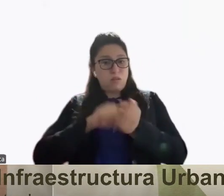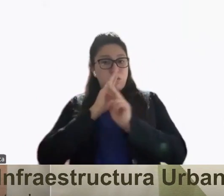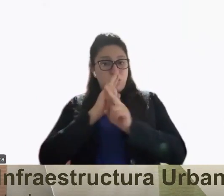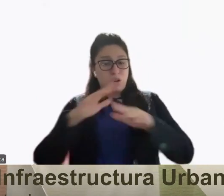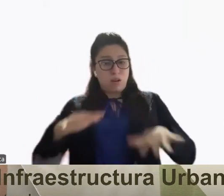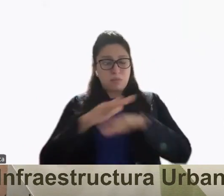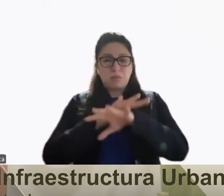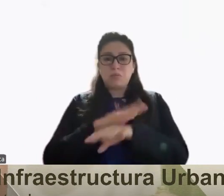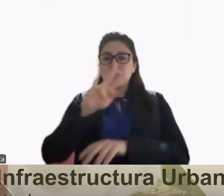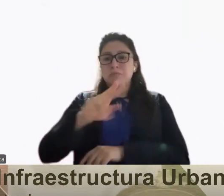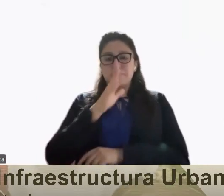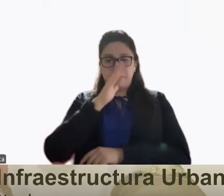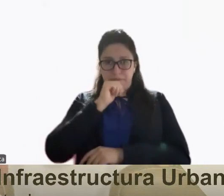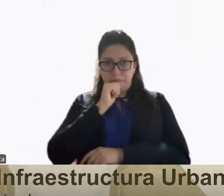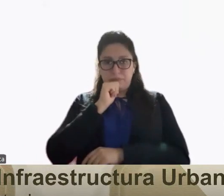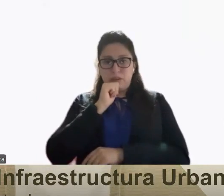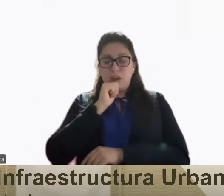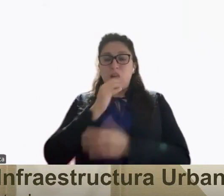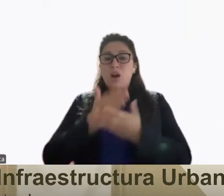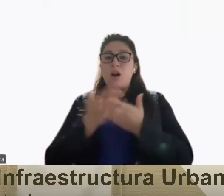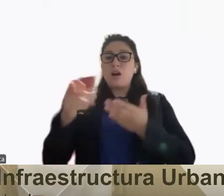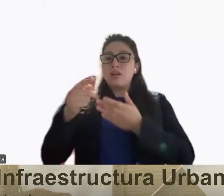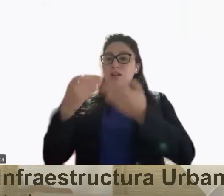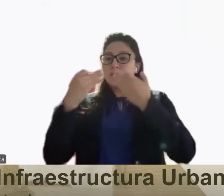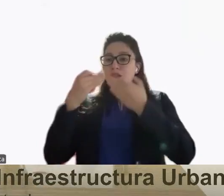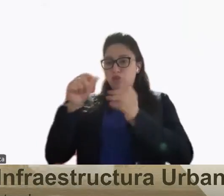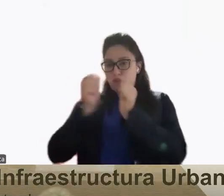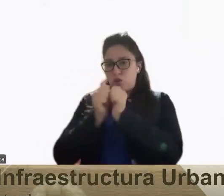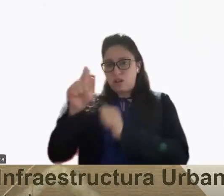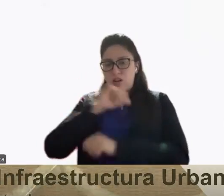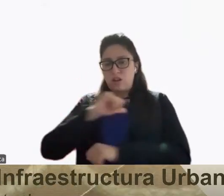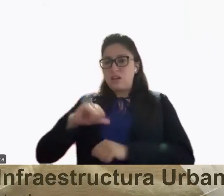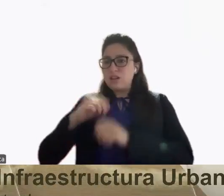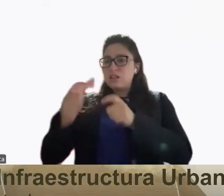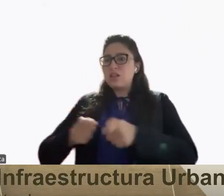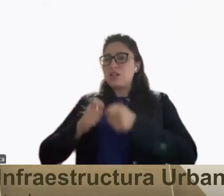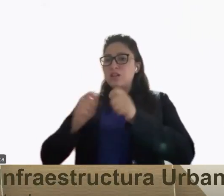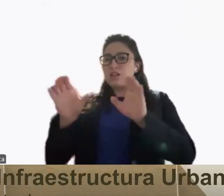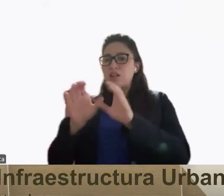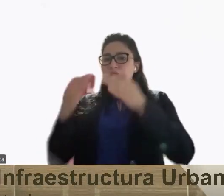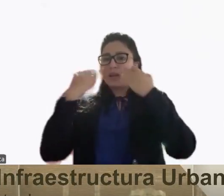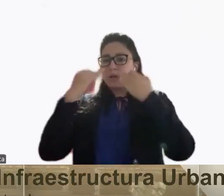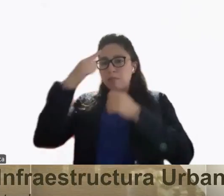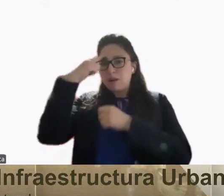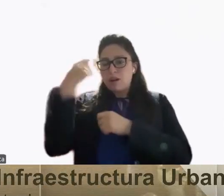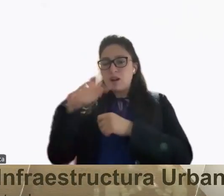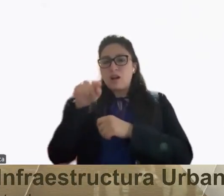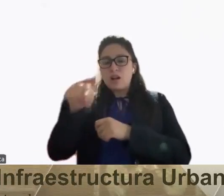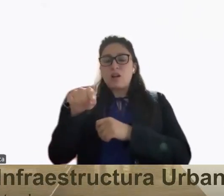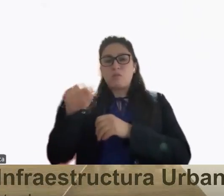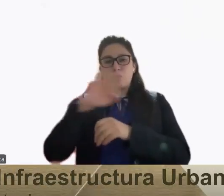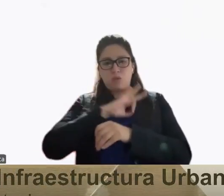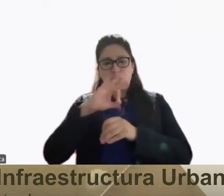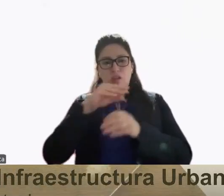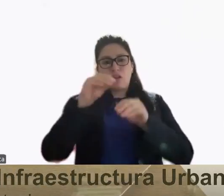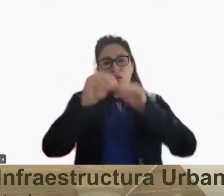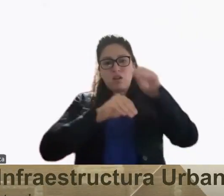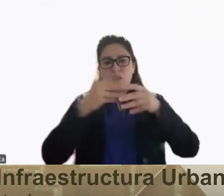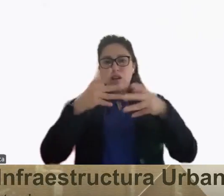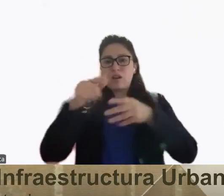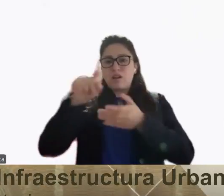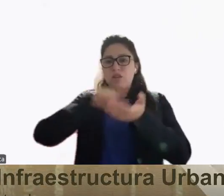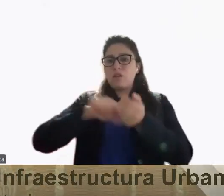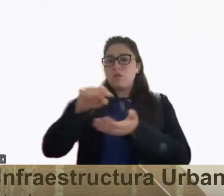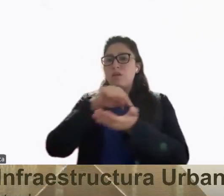una certificado de acreditación de uso de suelo por derechos adquiridos para un restaurante y locales comerciales, así lo vierte la